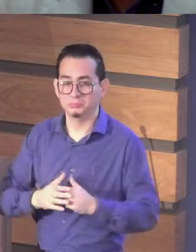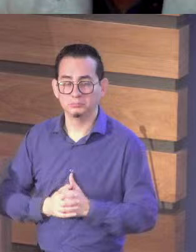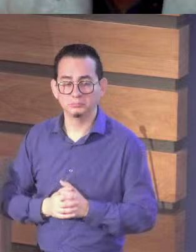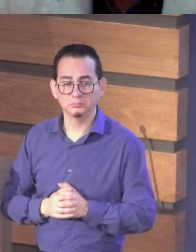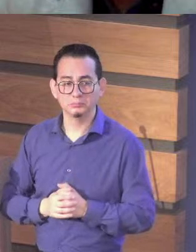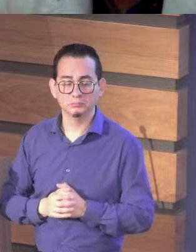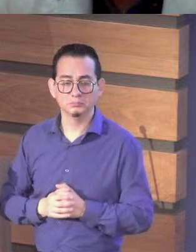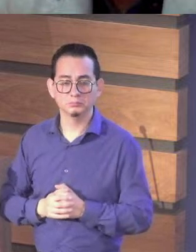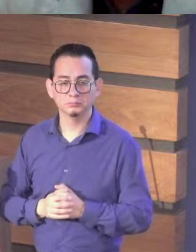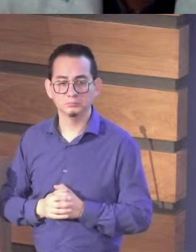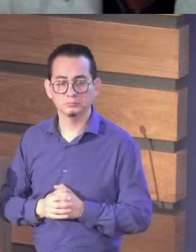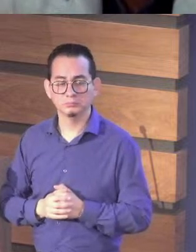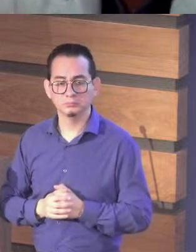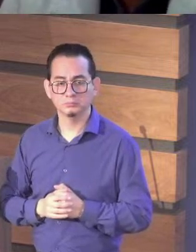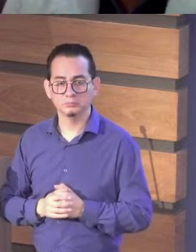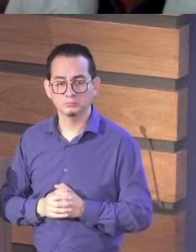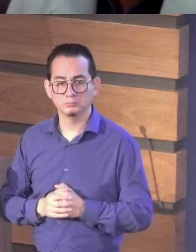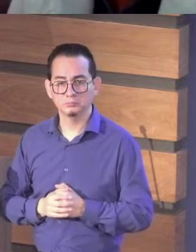por decirlo así,